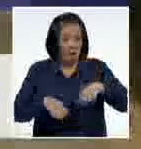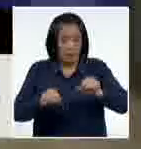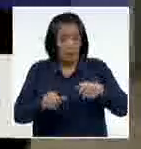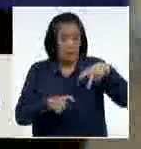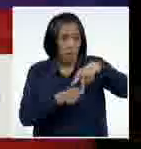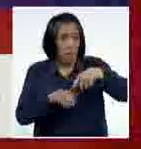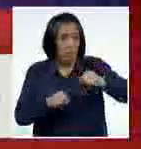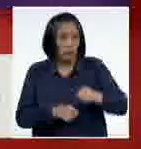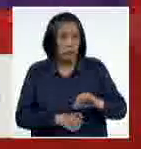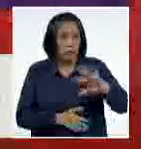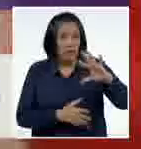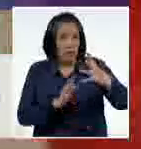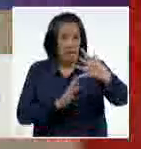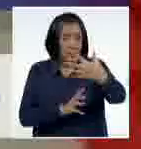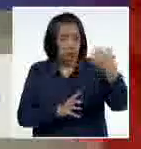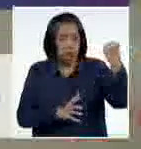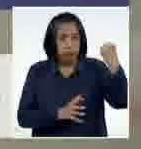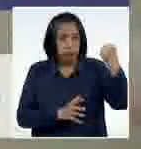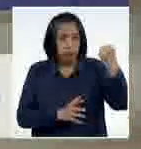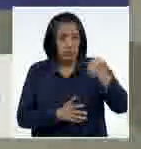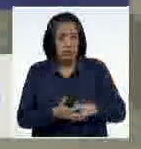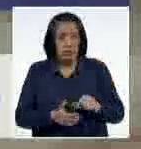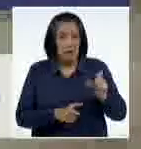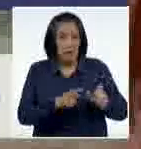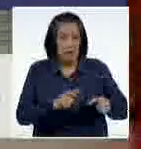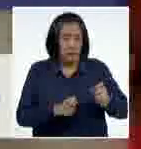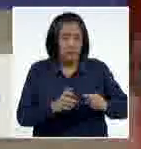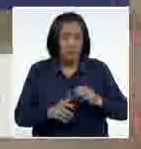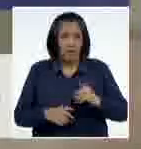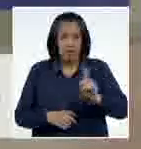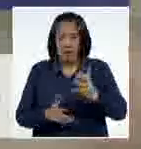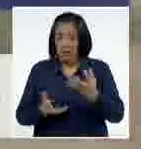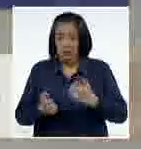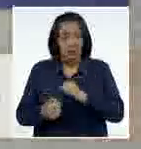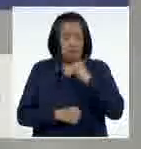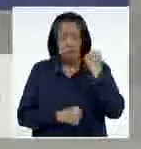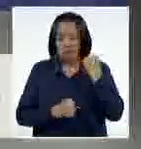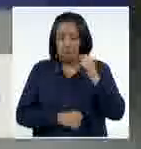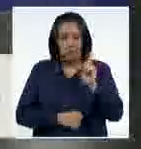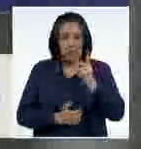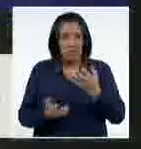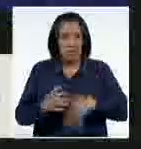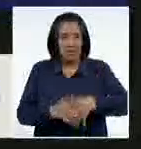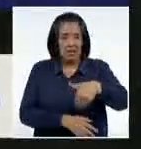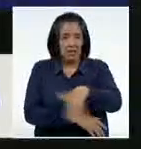e intenta robar su equipo. Huye ante la ovación de ambulantes que se resisten a abandonar las calles.